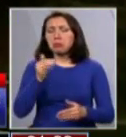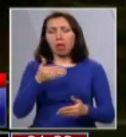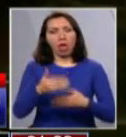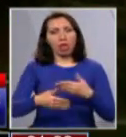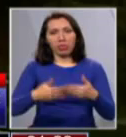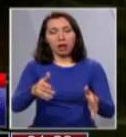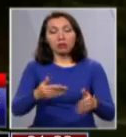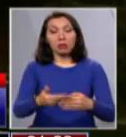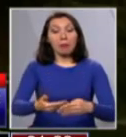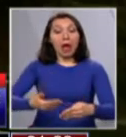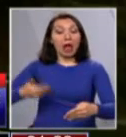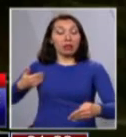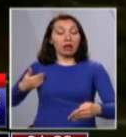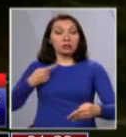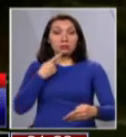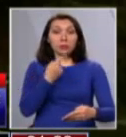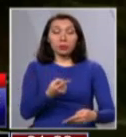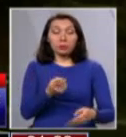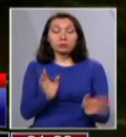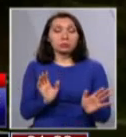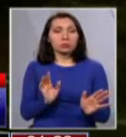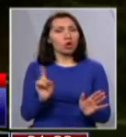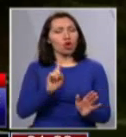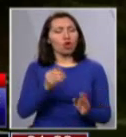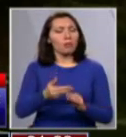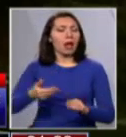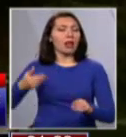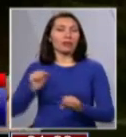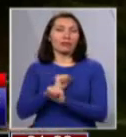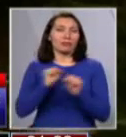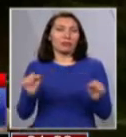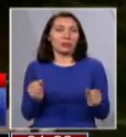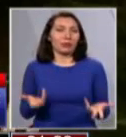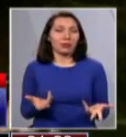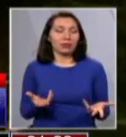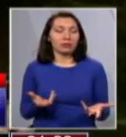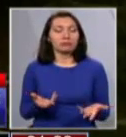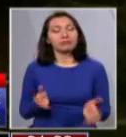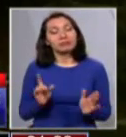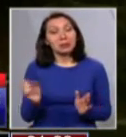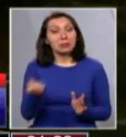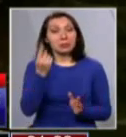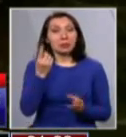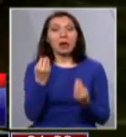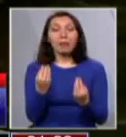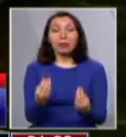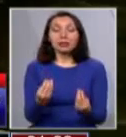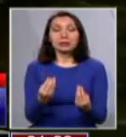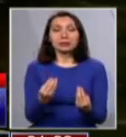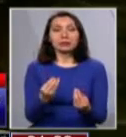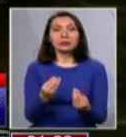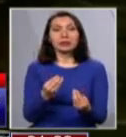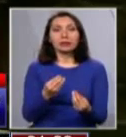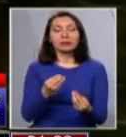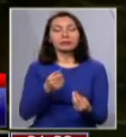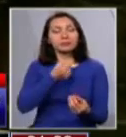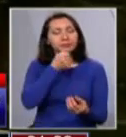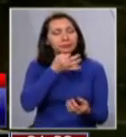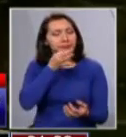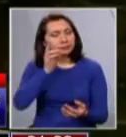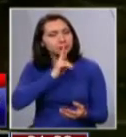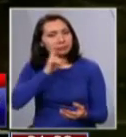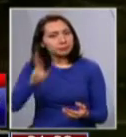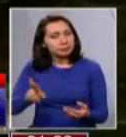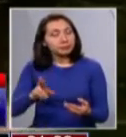nosotros de hecho no hacia atrás no puedes ver lo que pasa el primero danielle es súper